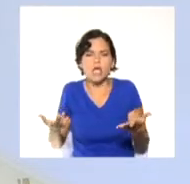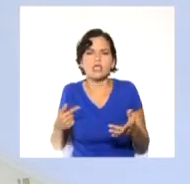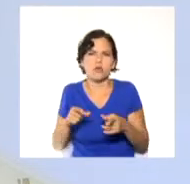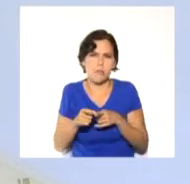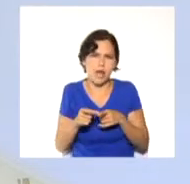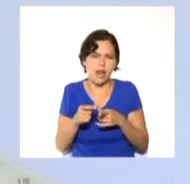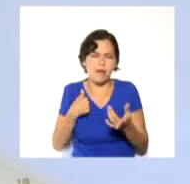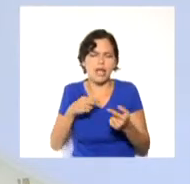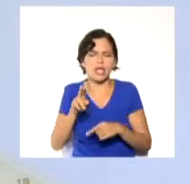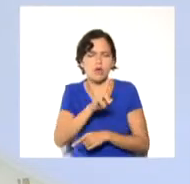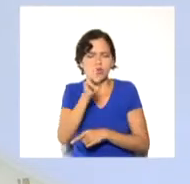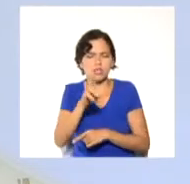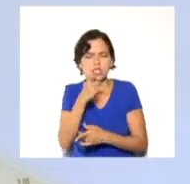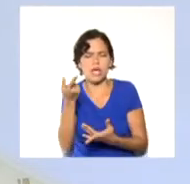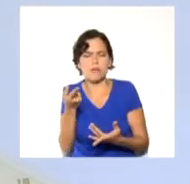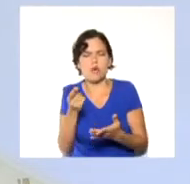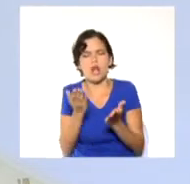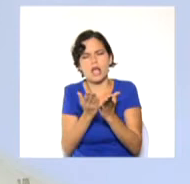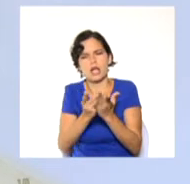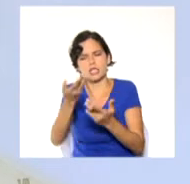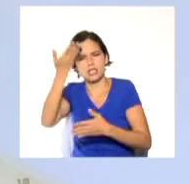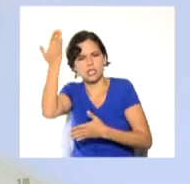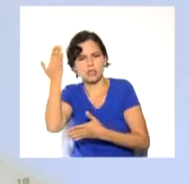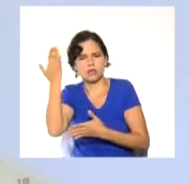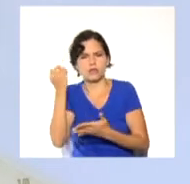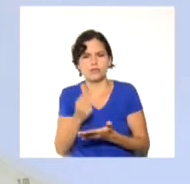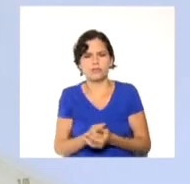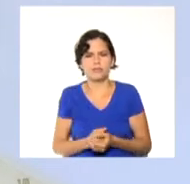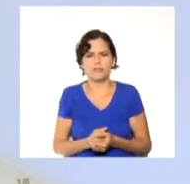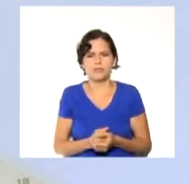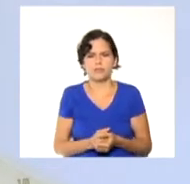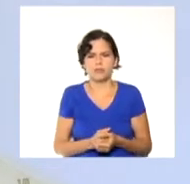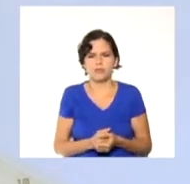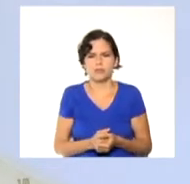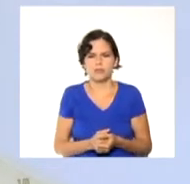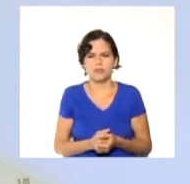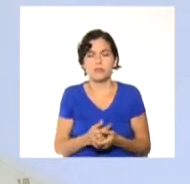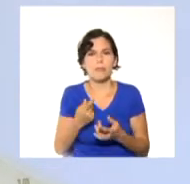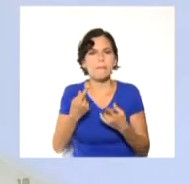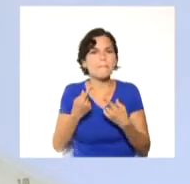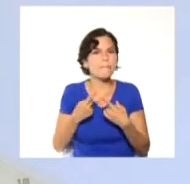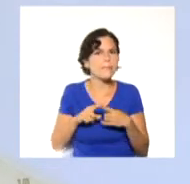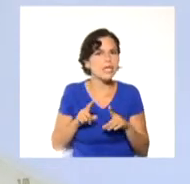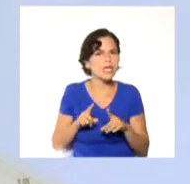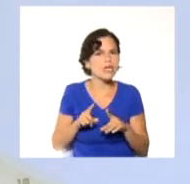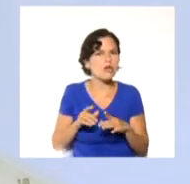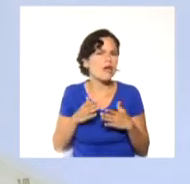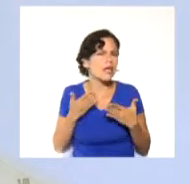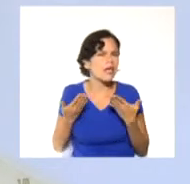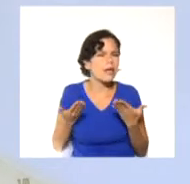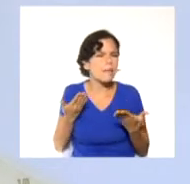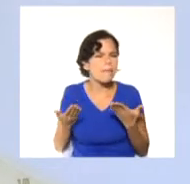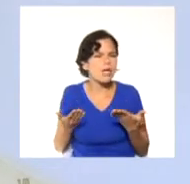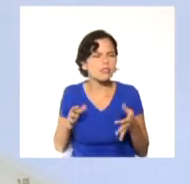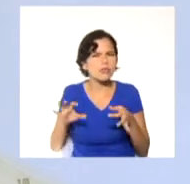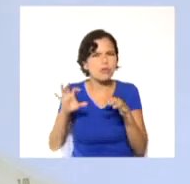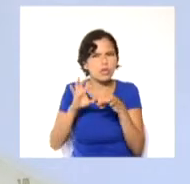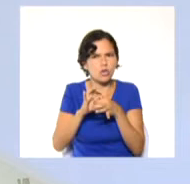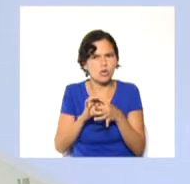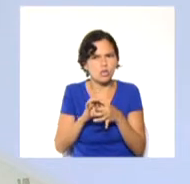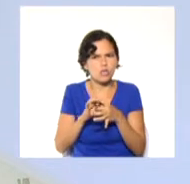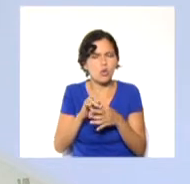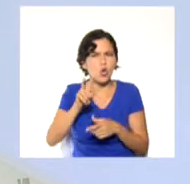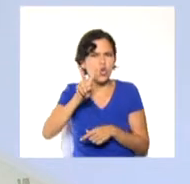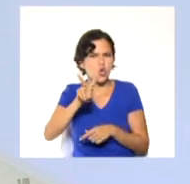clases anteriores acerca de materia. Muy bien, pero ¿qué pasa cuando unimos dos